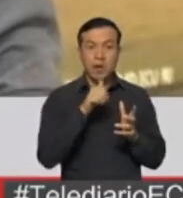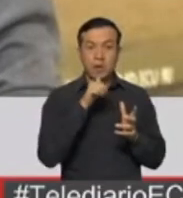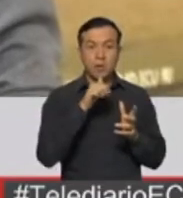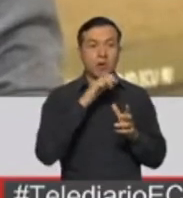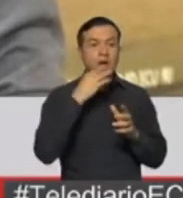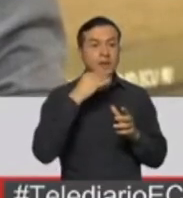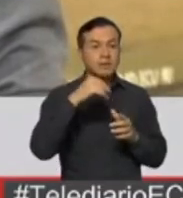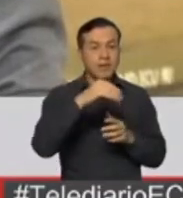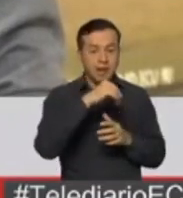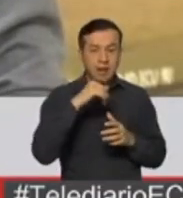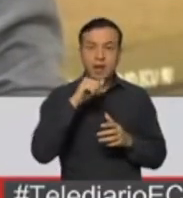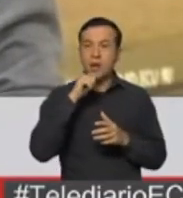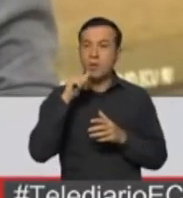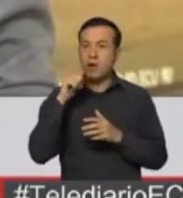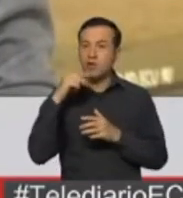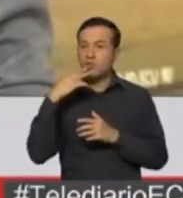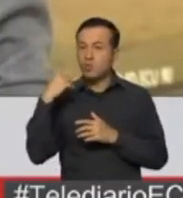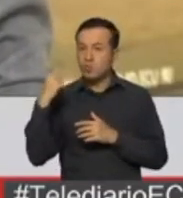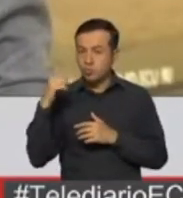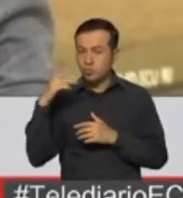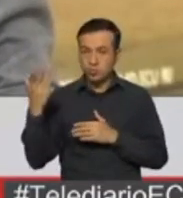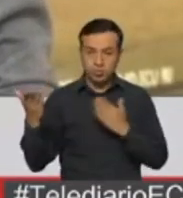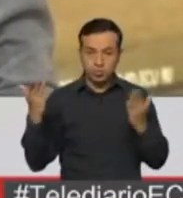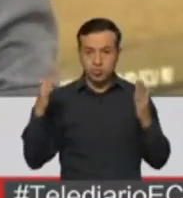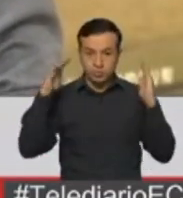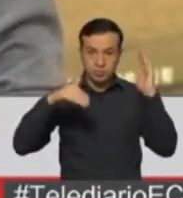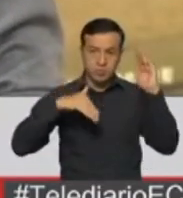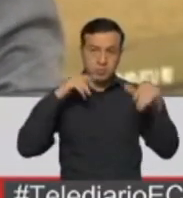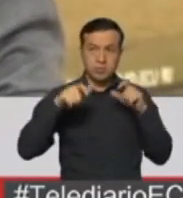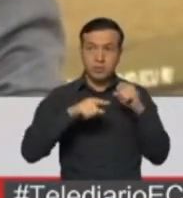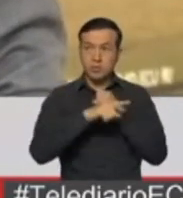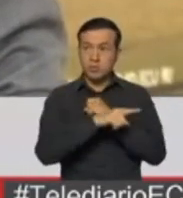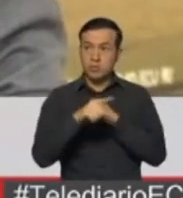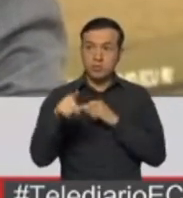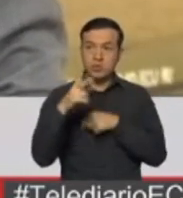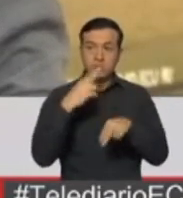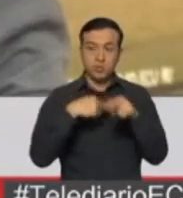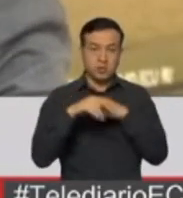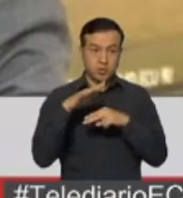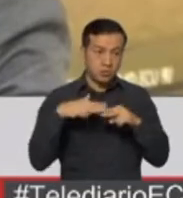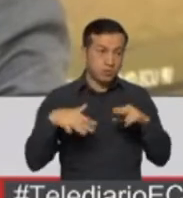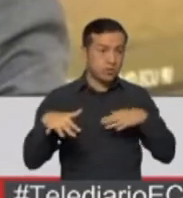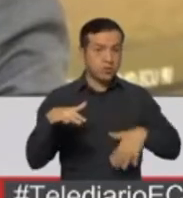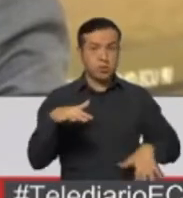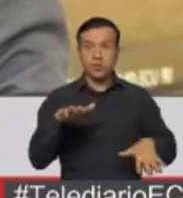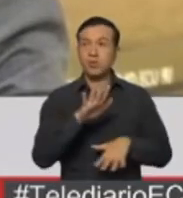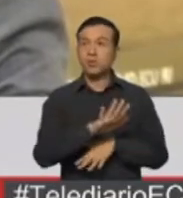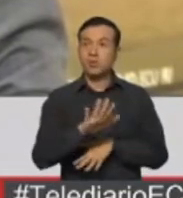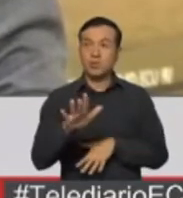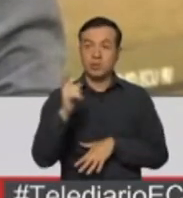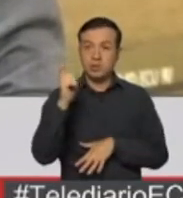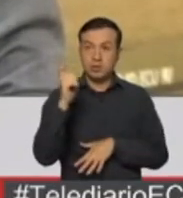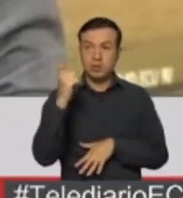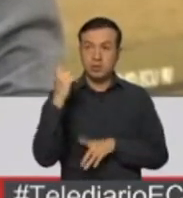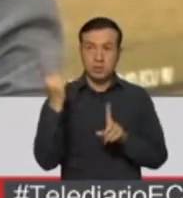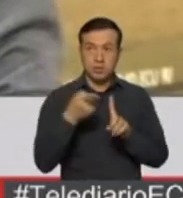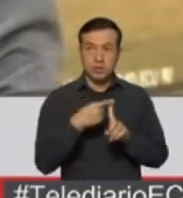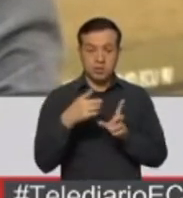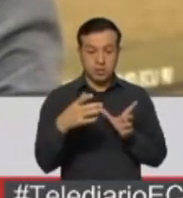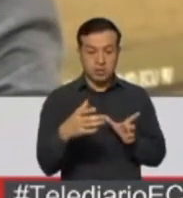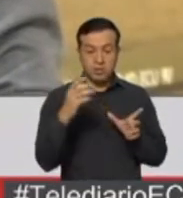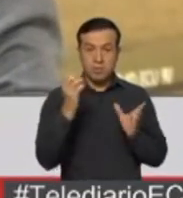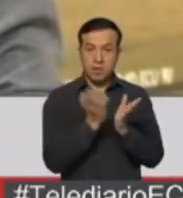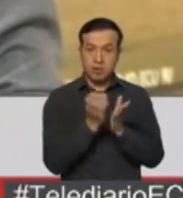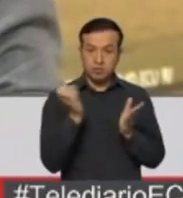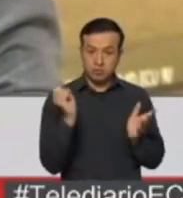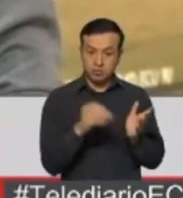como de agua dulce, sea obligatorio que las personas que realizan actividades comerciales tengan en aquellos un pequeño tacho de basura. Vamos a